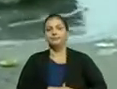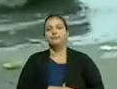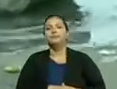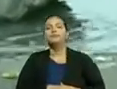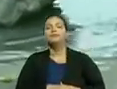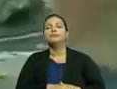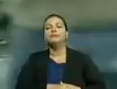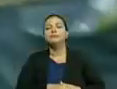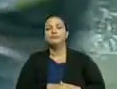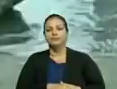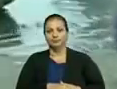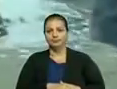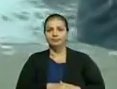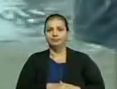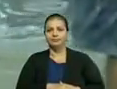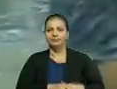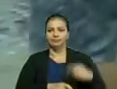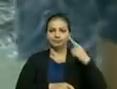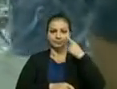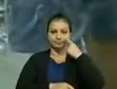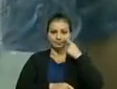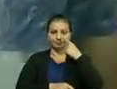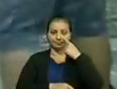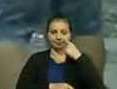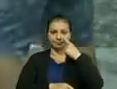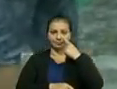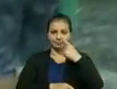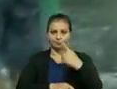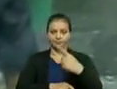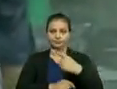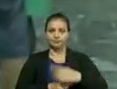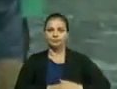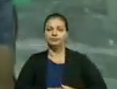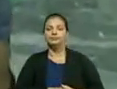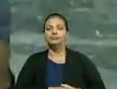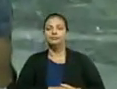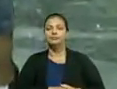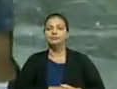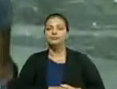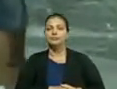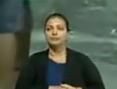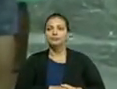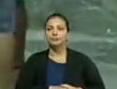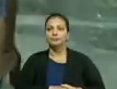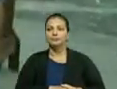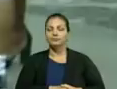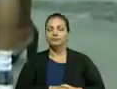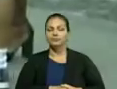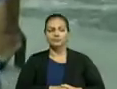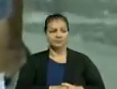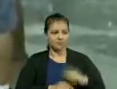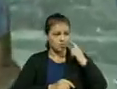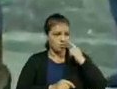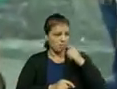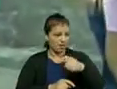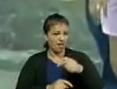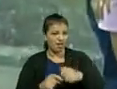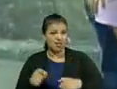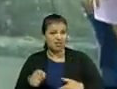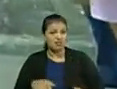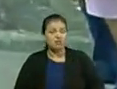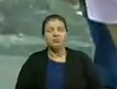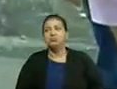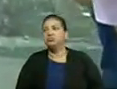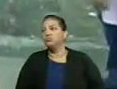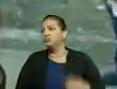tape. Este es el colector, ¿cómo sale? Venga, cuénteme. Mire, todos estos colectores están tapados. Todas las alcantarillas